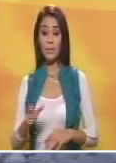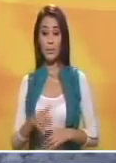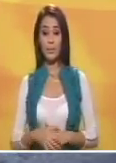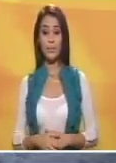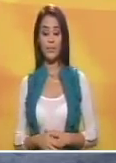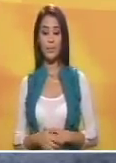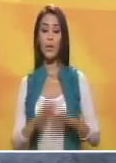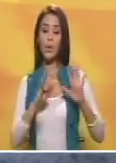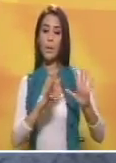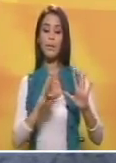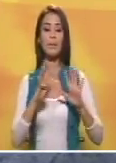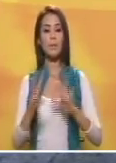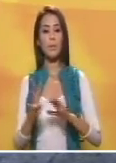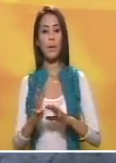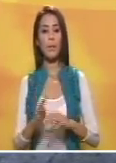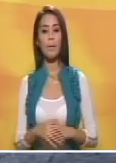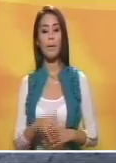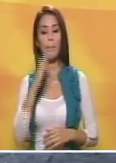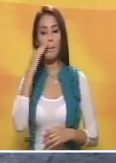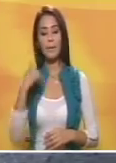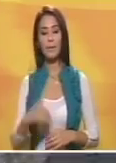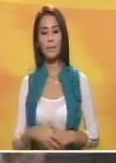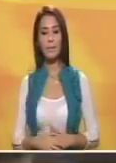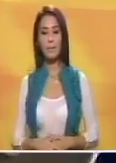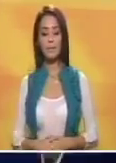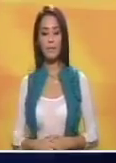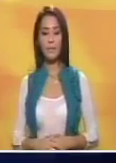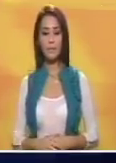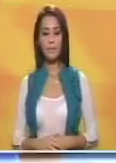ellas menores de edad y 63 mujeres.